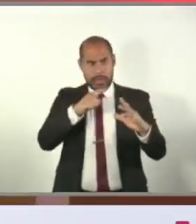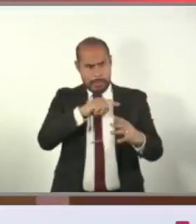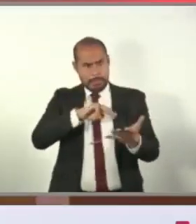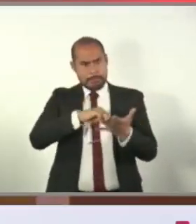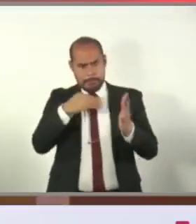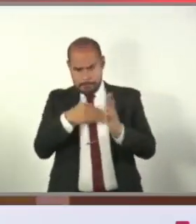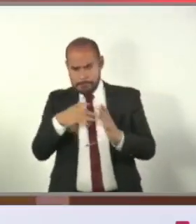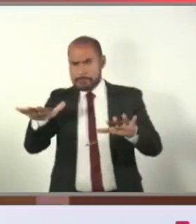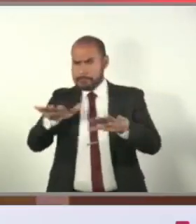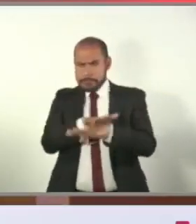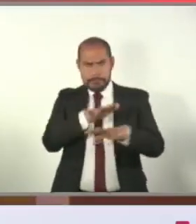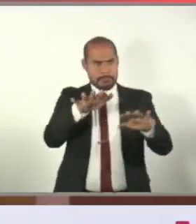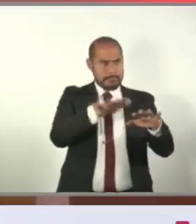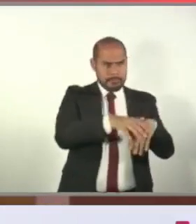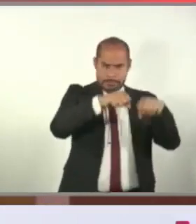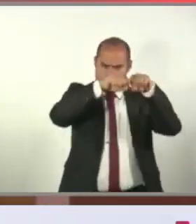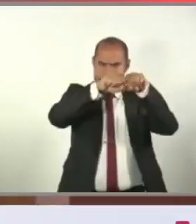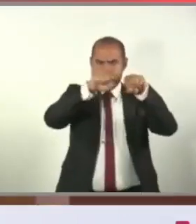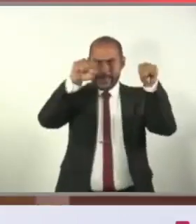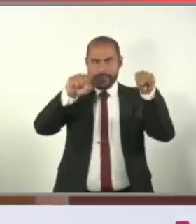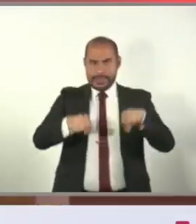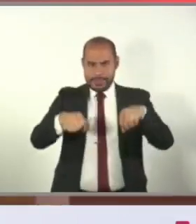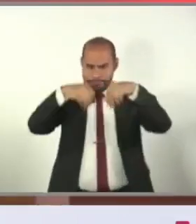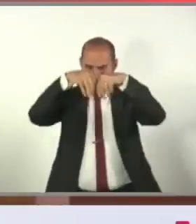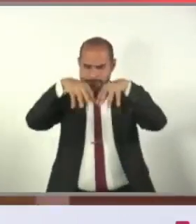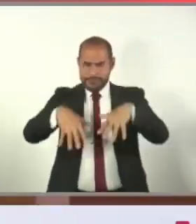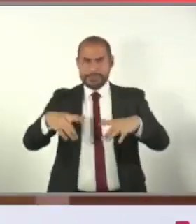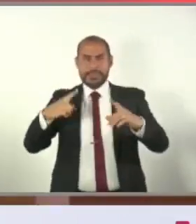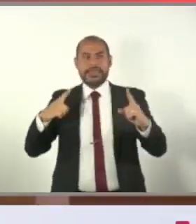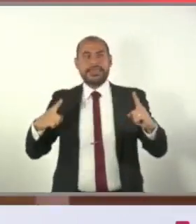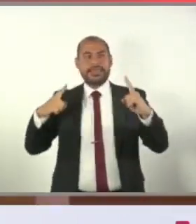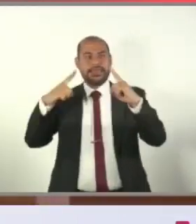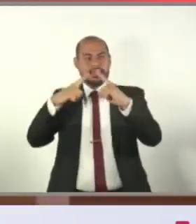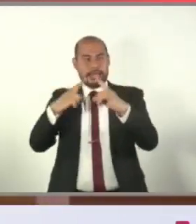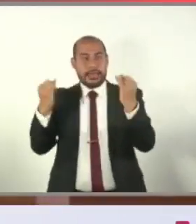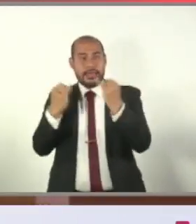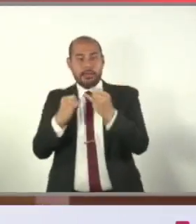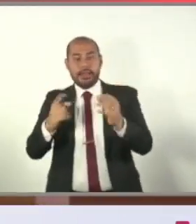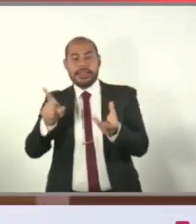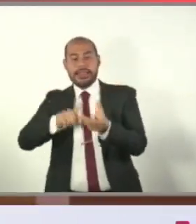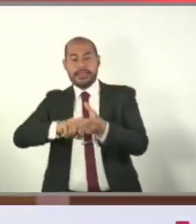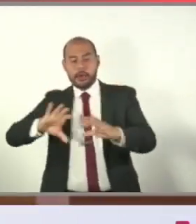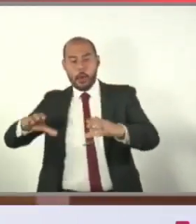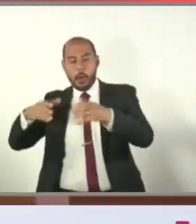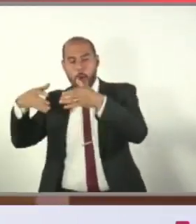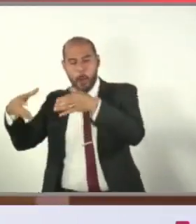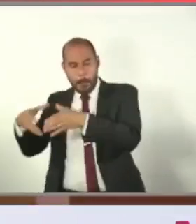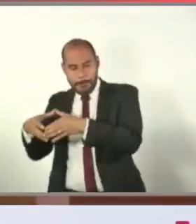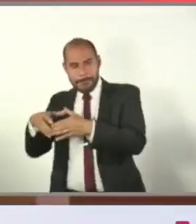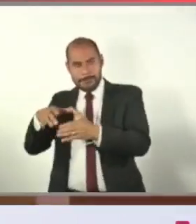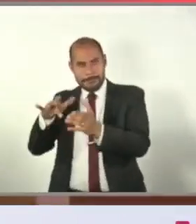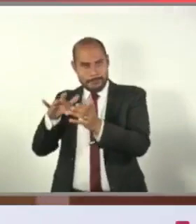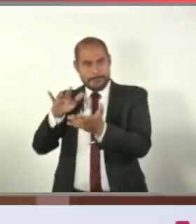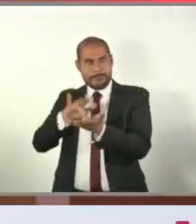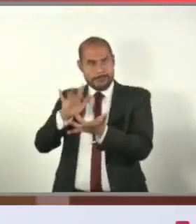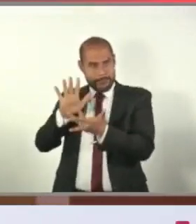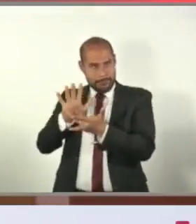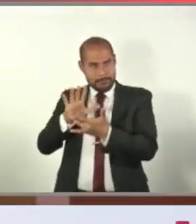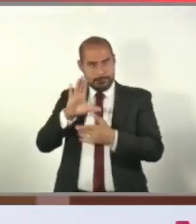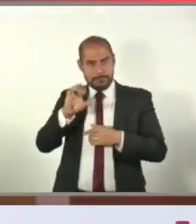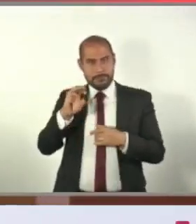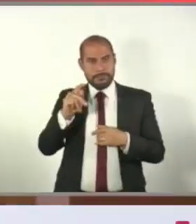las estructuras de la iglesia y de la misma Compañía de Jesús, y nos puso más en el camino del